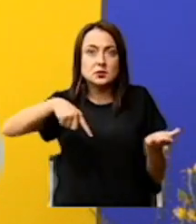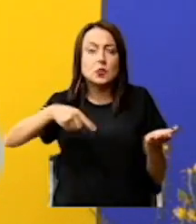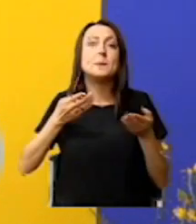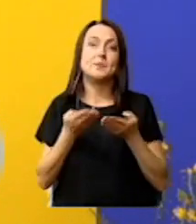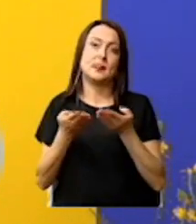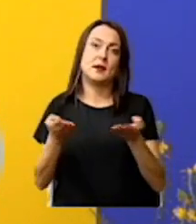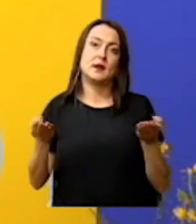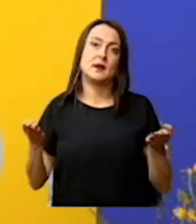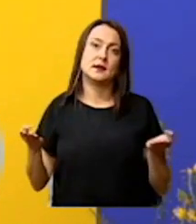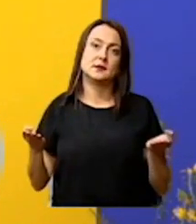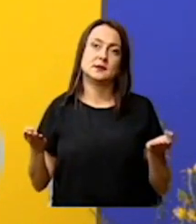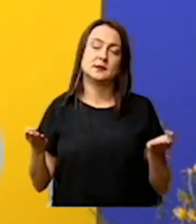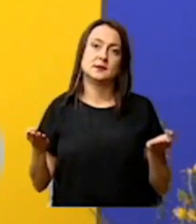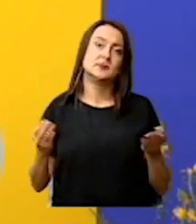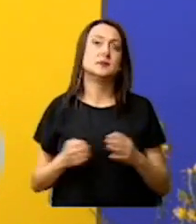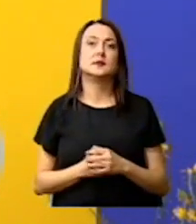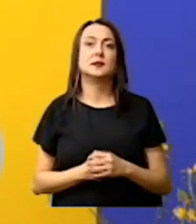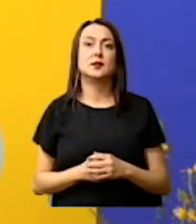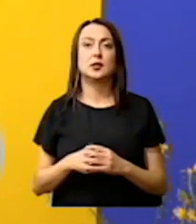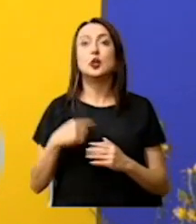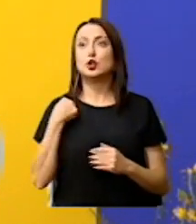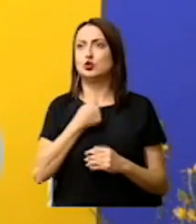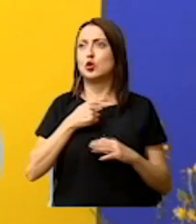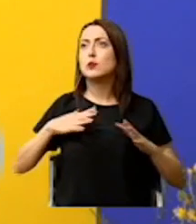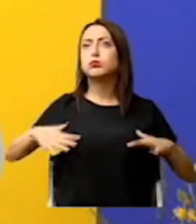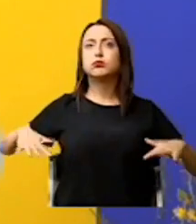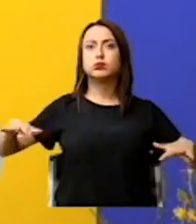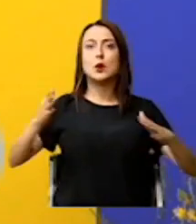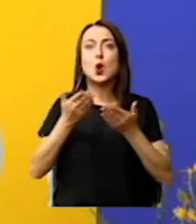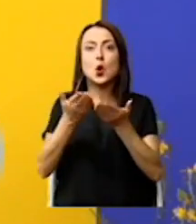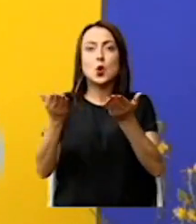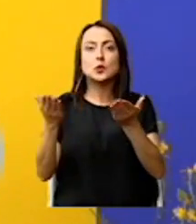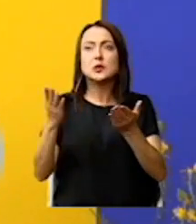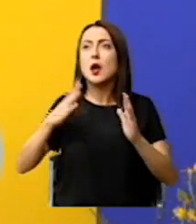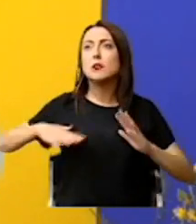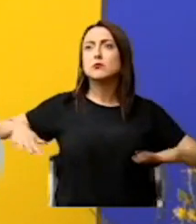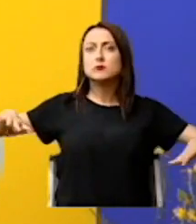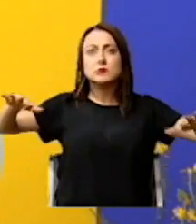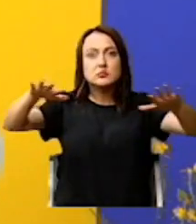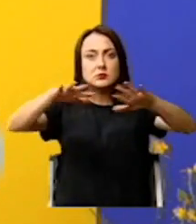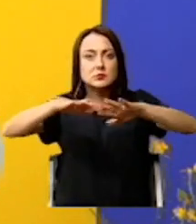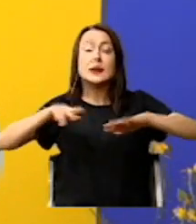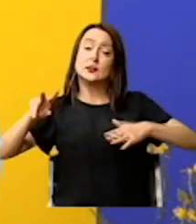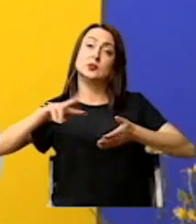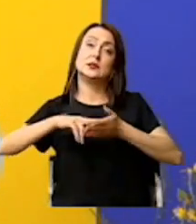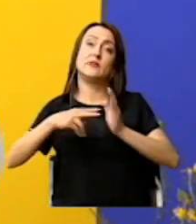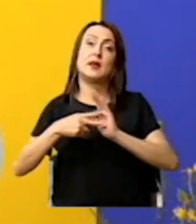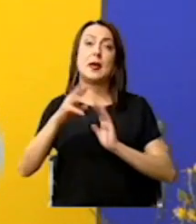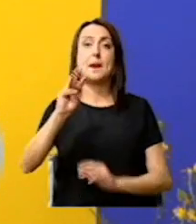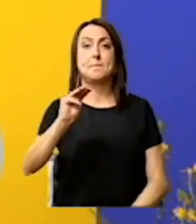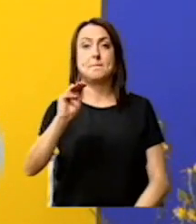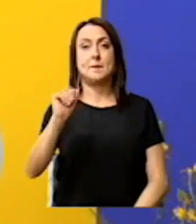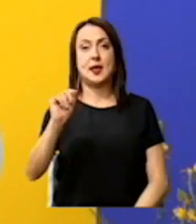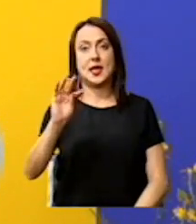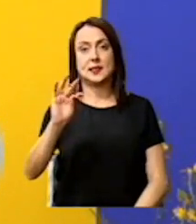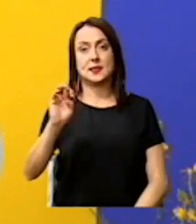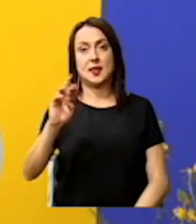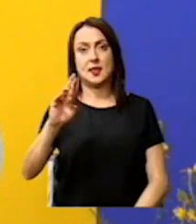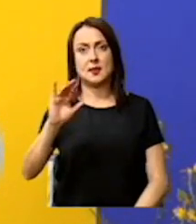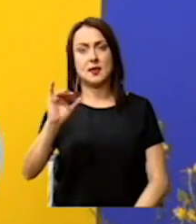materiales de los objetos que nos rodean o de las cosas que nos rodean, y todo eso es materia. La materia